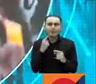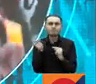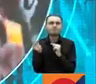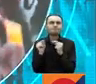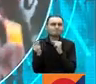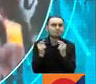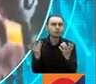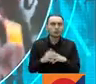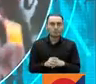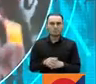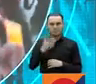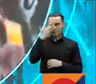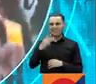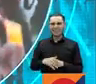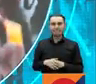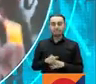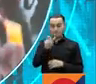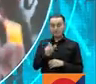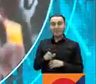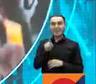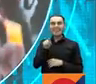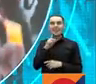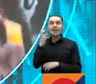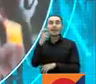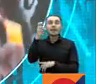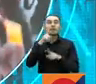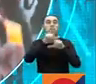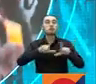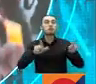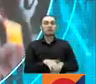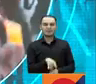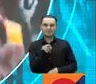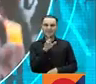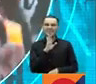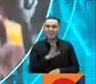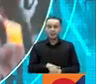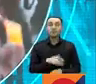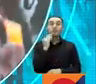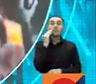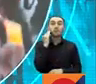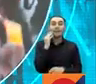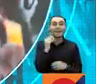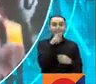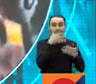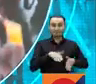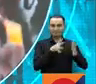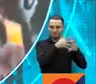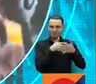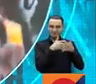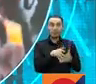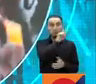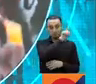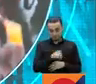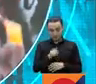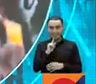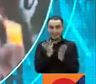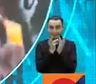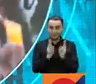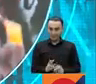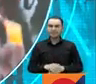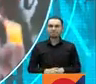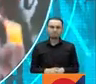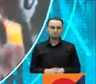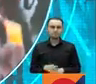la liberación por parte de la Fiscalía de la mujer estadounidense capturada el pasado jueves en medio de las protestas. El ente